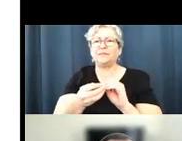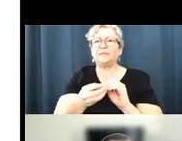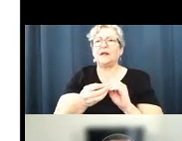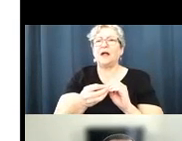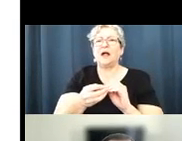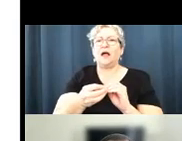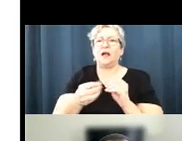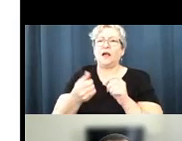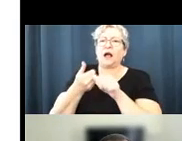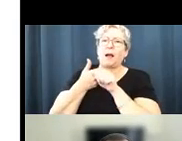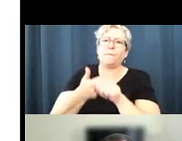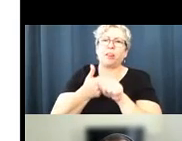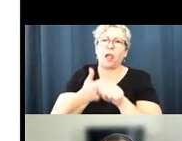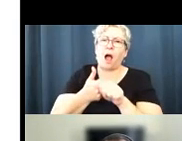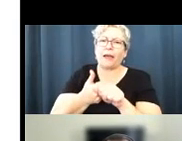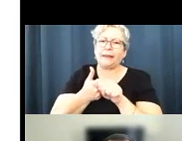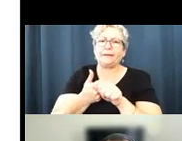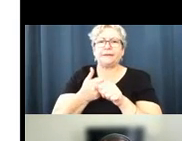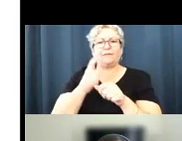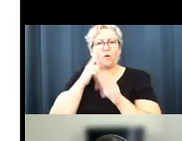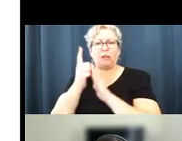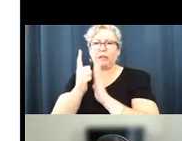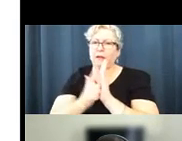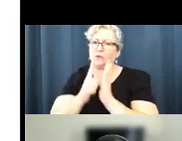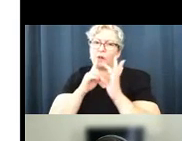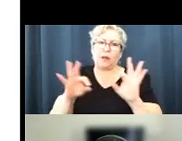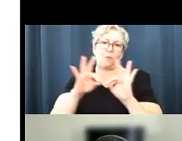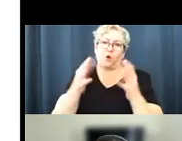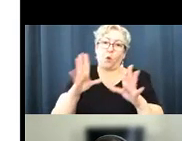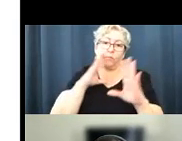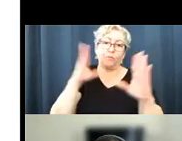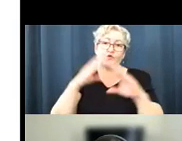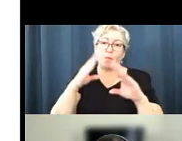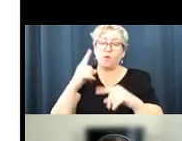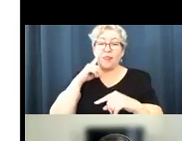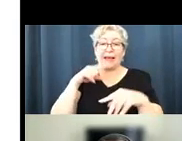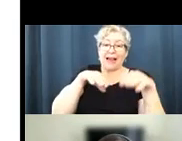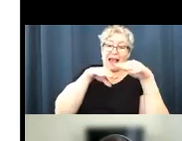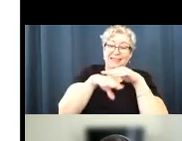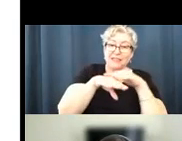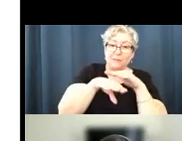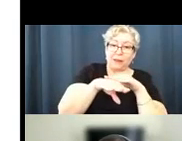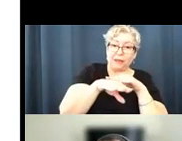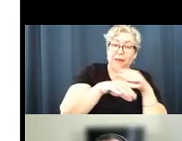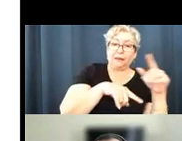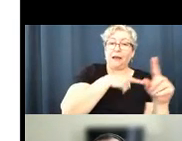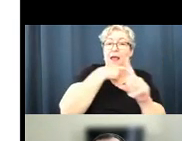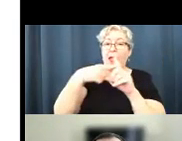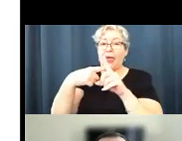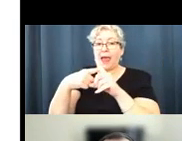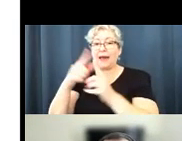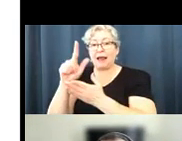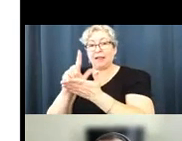estar en cumplimiento legal, ¿verdad? Es importante para no meternos en problemas. Pero a veces igualamos